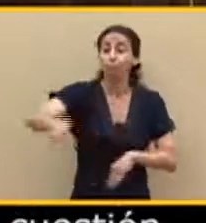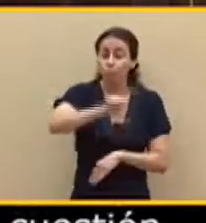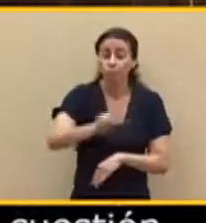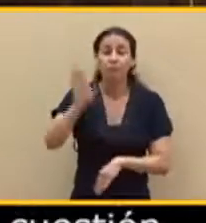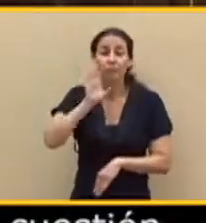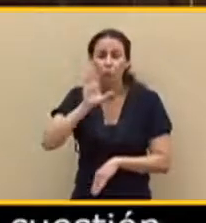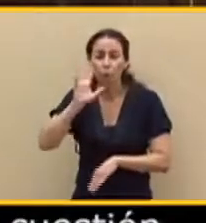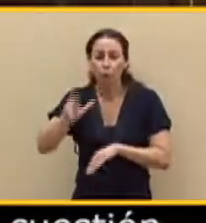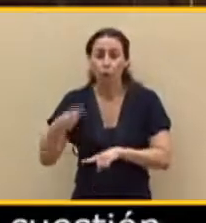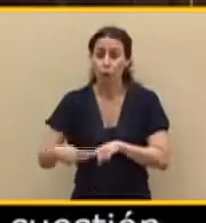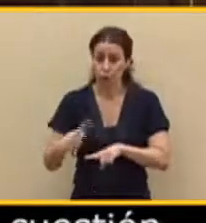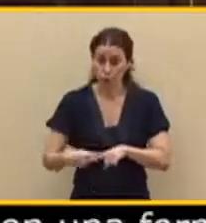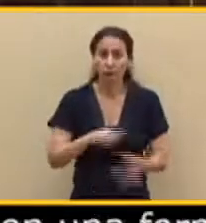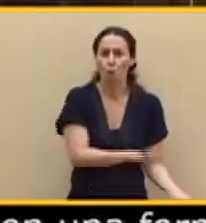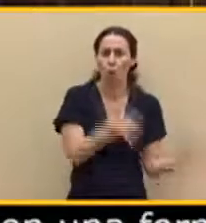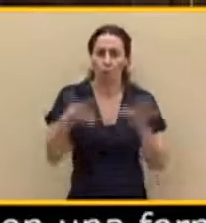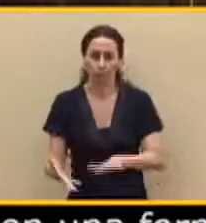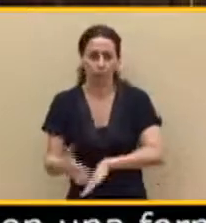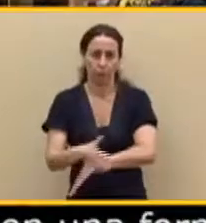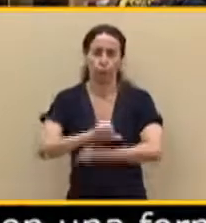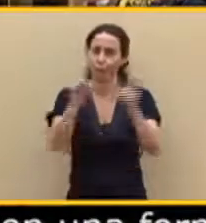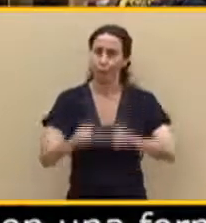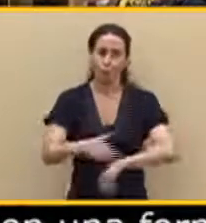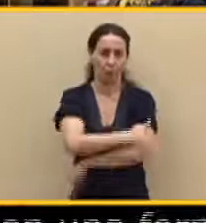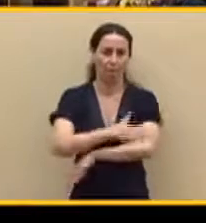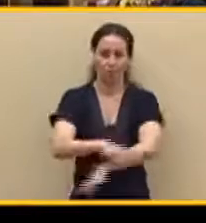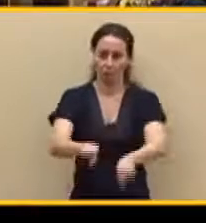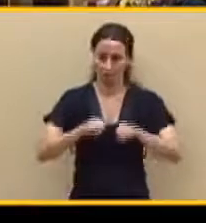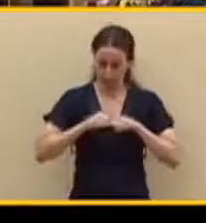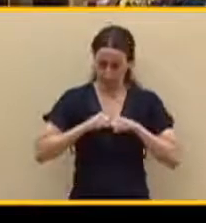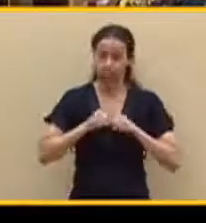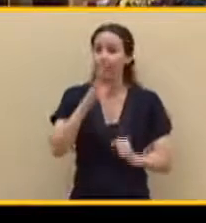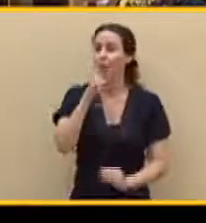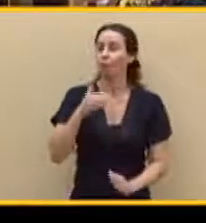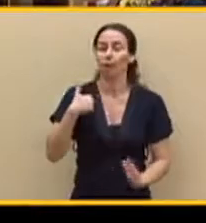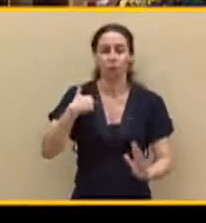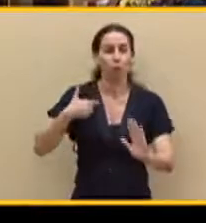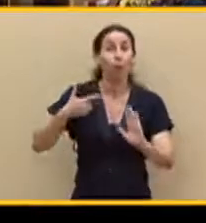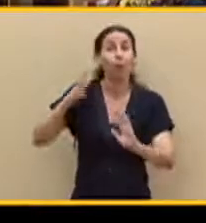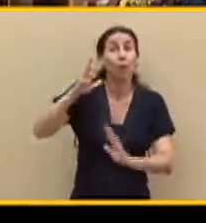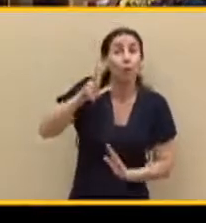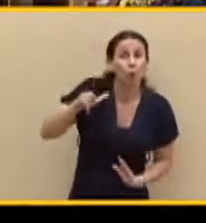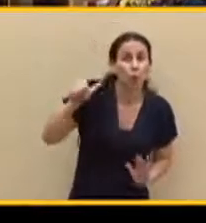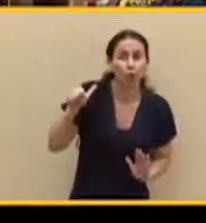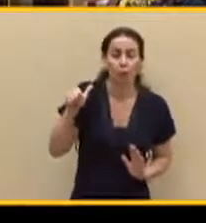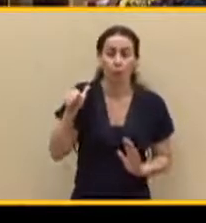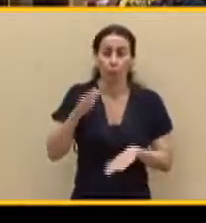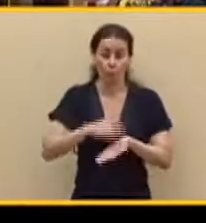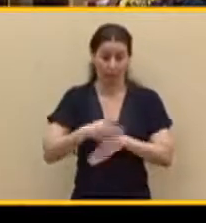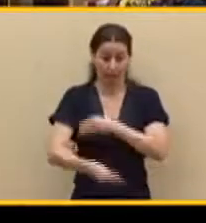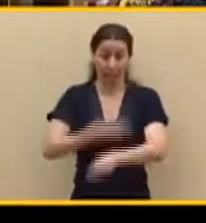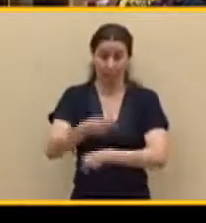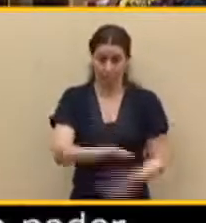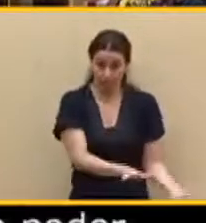forma de gobierno. Y me voy a detener en ello. La corrupción, para poder llevarse a cabo, necesita